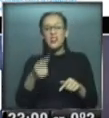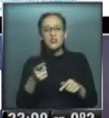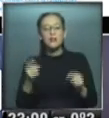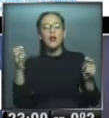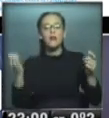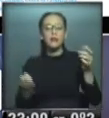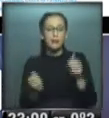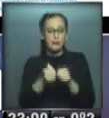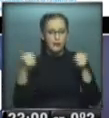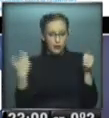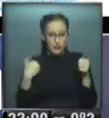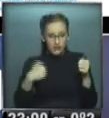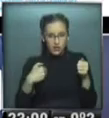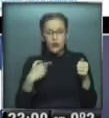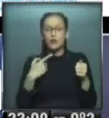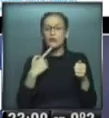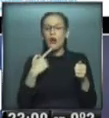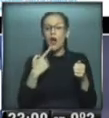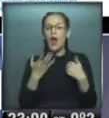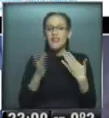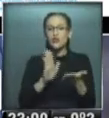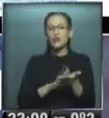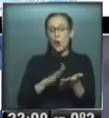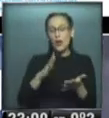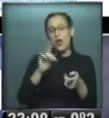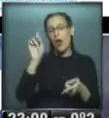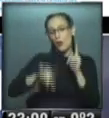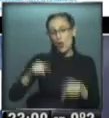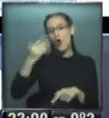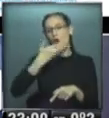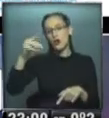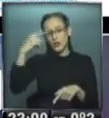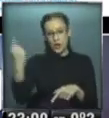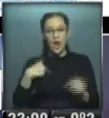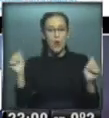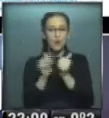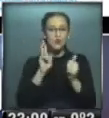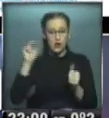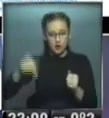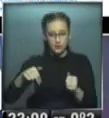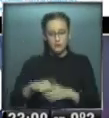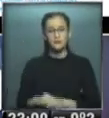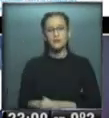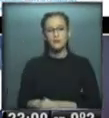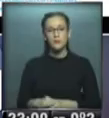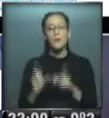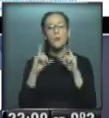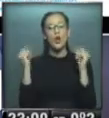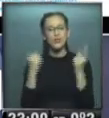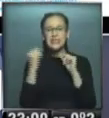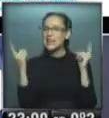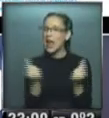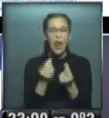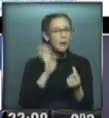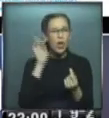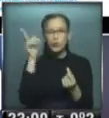argentinos denostaron el acuerdo suscrito entre el gobierno nacional e Irán. También le reclamó a los Estados Unidos y a las grandes